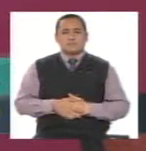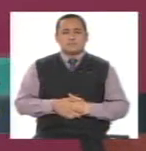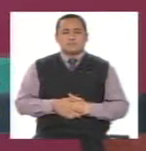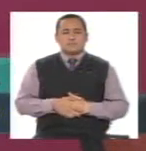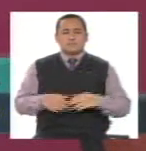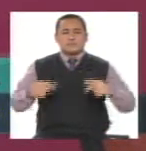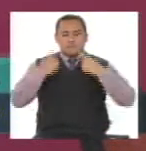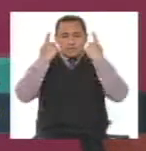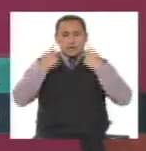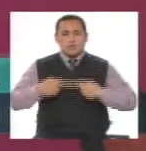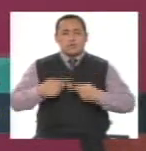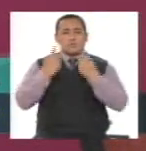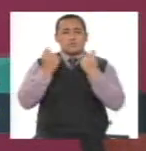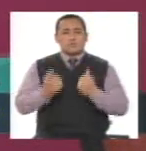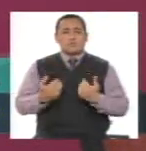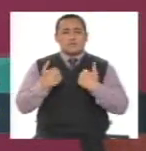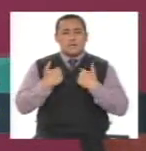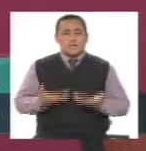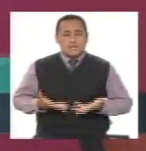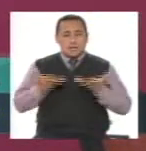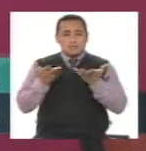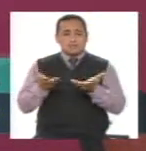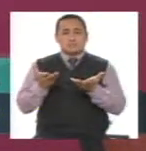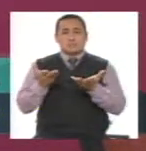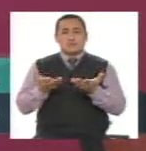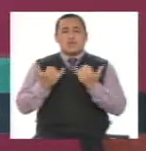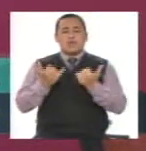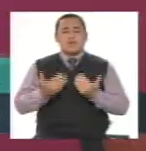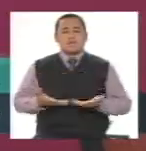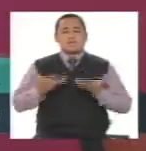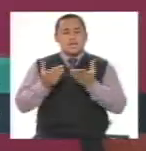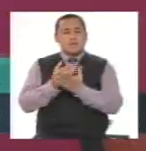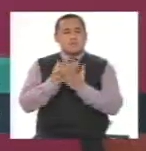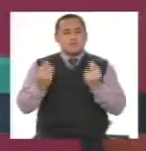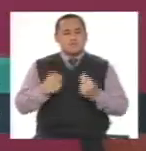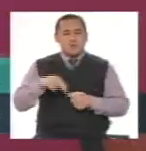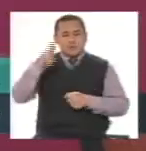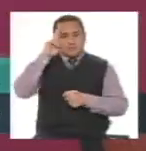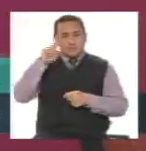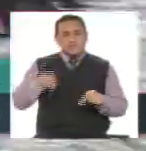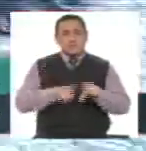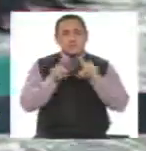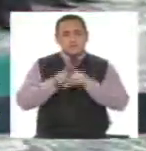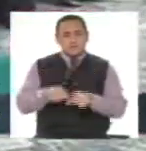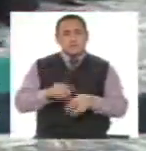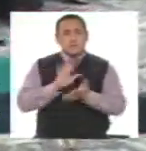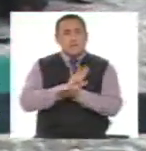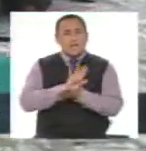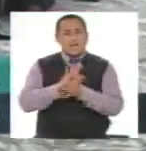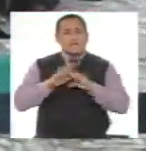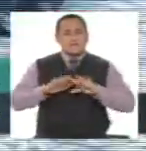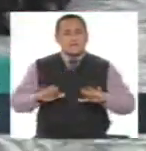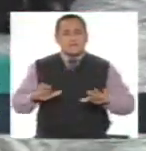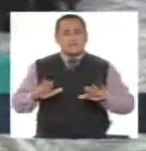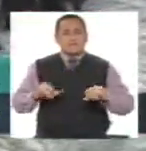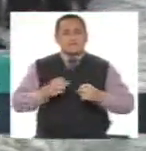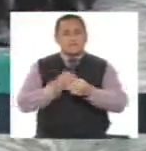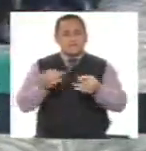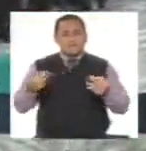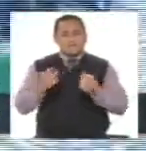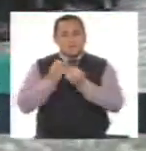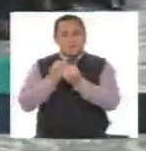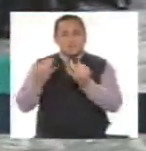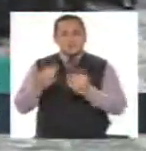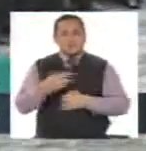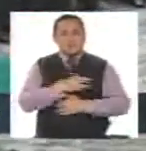El marco macroeconómico que hemos construido genera confianza, genera estabilidad. En presencia de